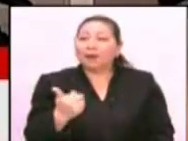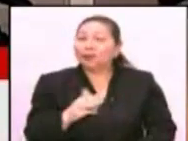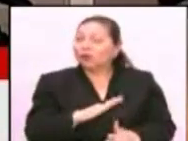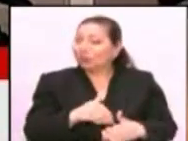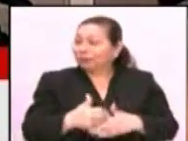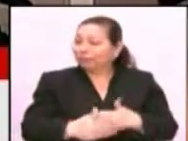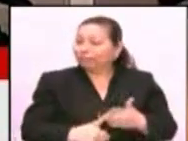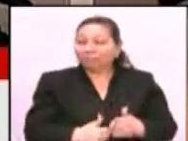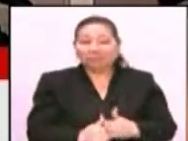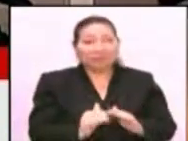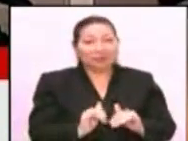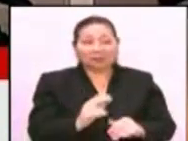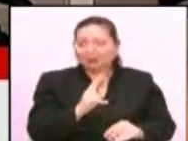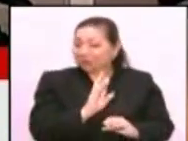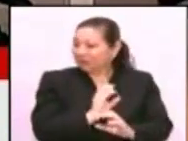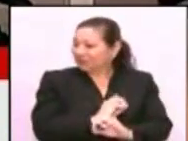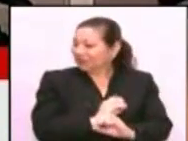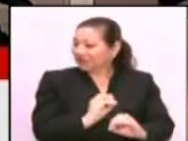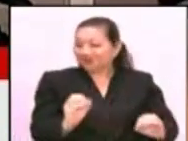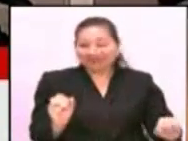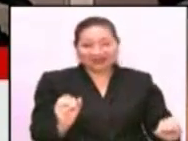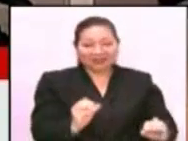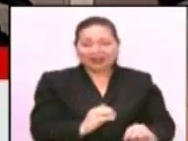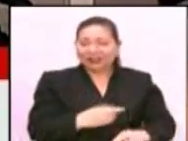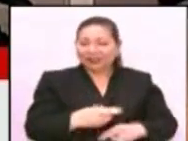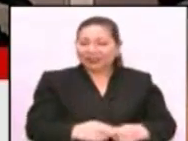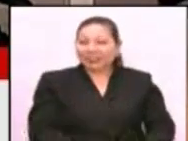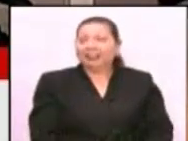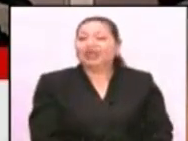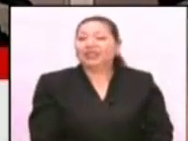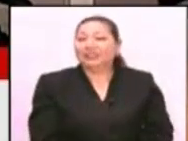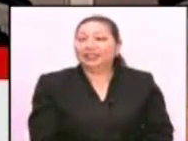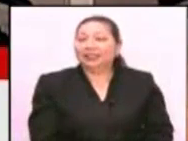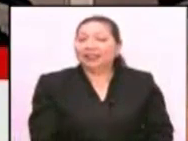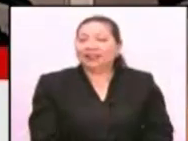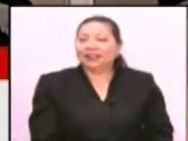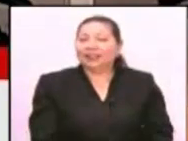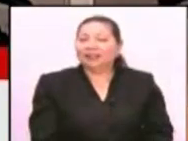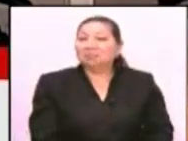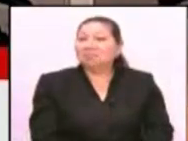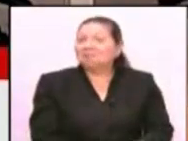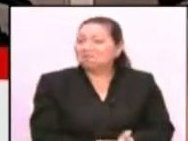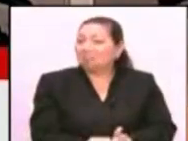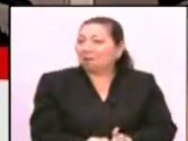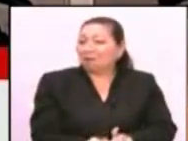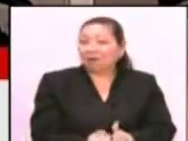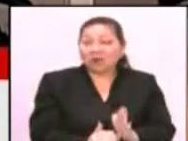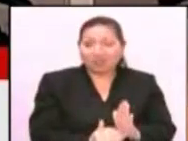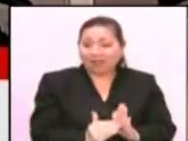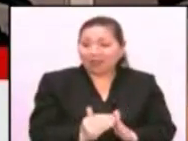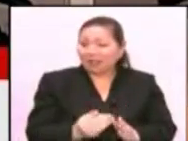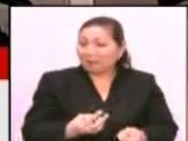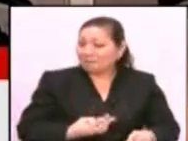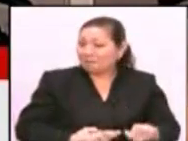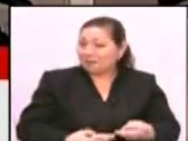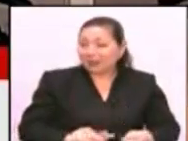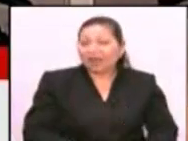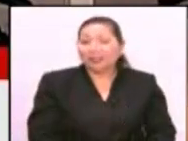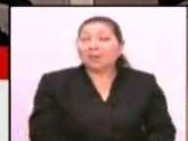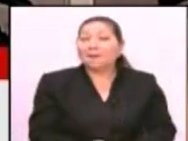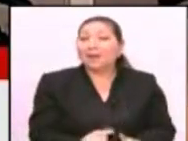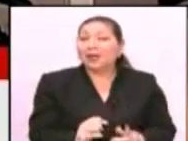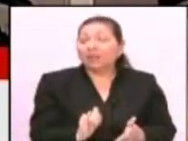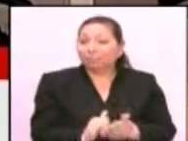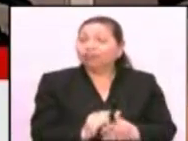su producción, no se queda en el Perú ninguna prenda producida en las chicas, con precios muy, muy altos en el mercado, la verdad, pero